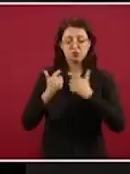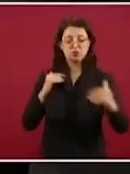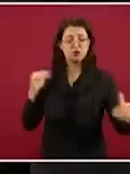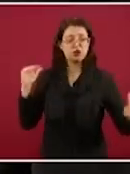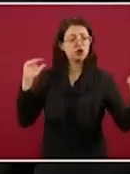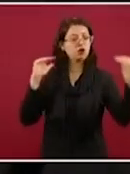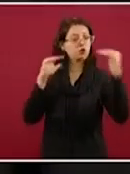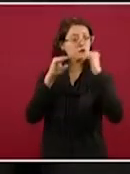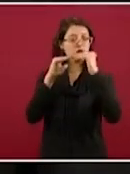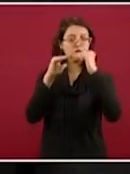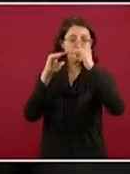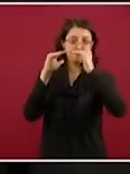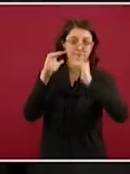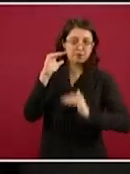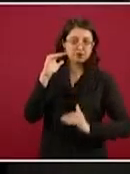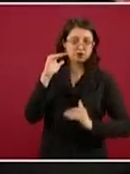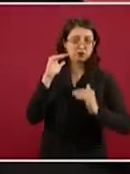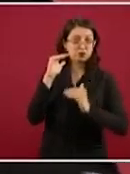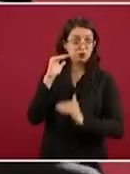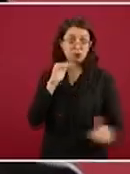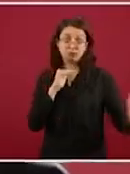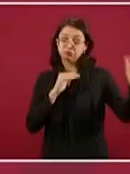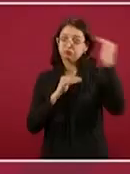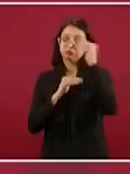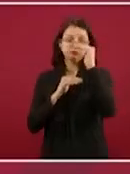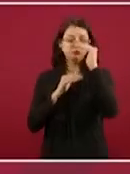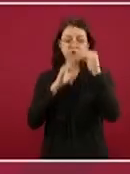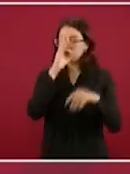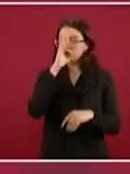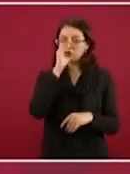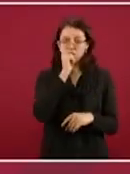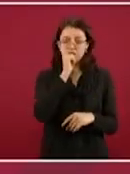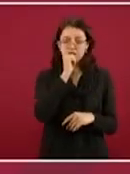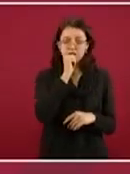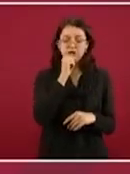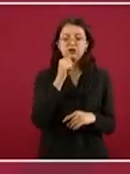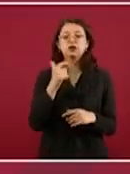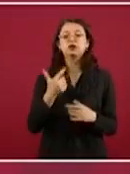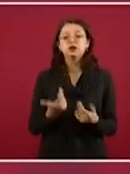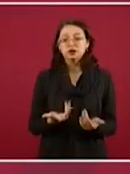no procedan, eso es lo que se busca,